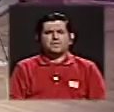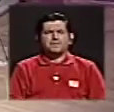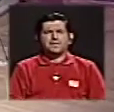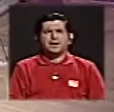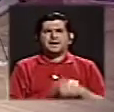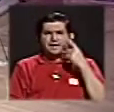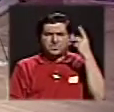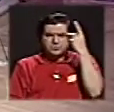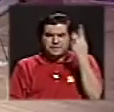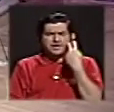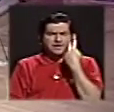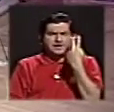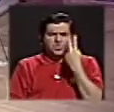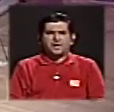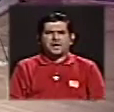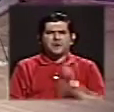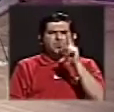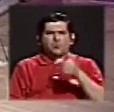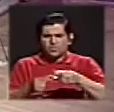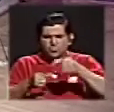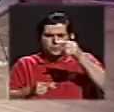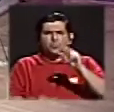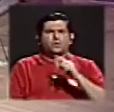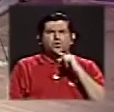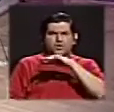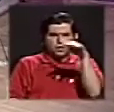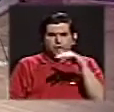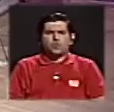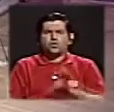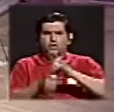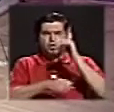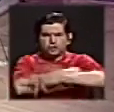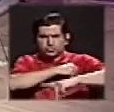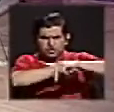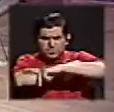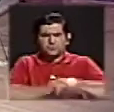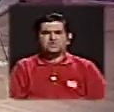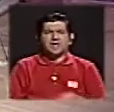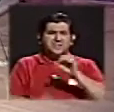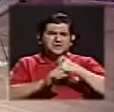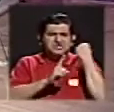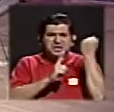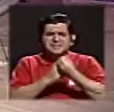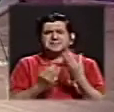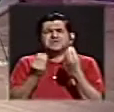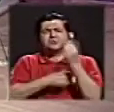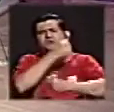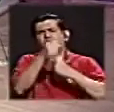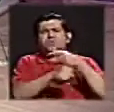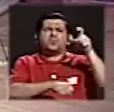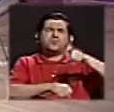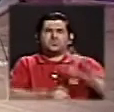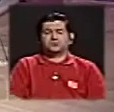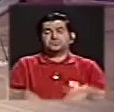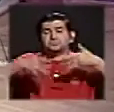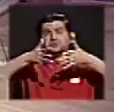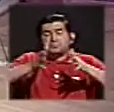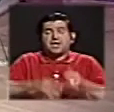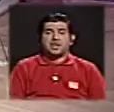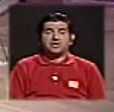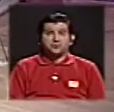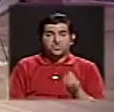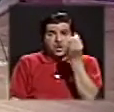un tubo y no como una realidad. Con los diputados de este país esto va a durar muchos años y mientras tanto las